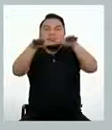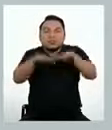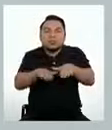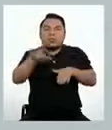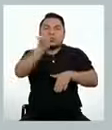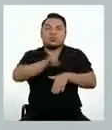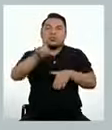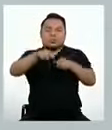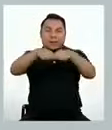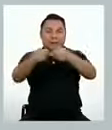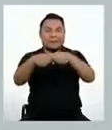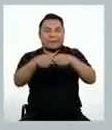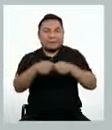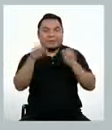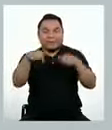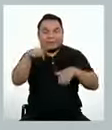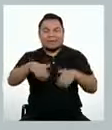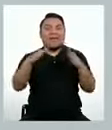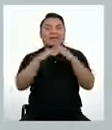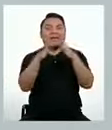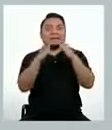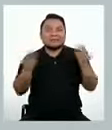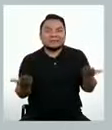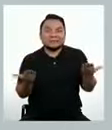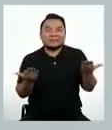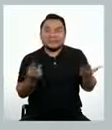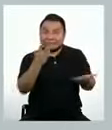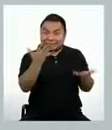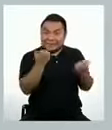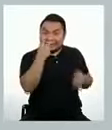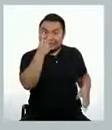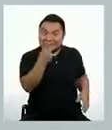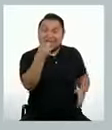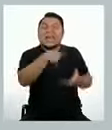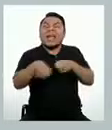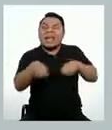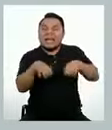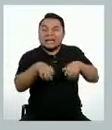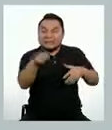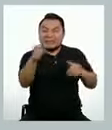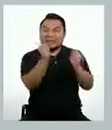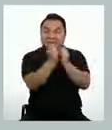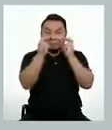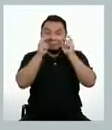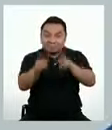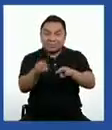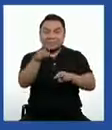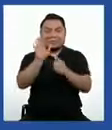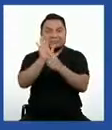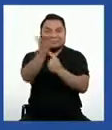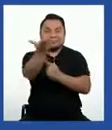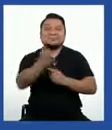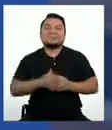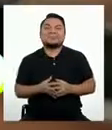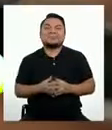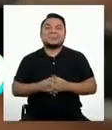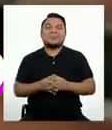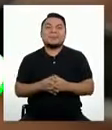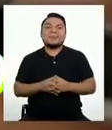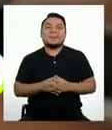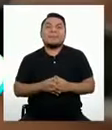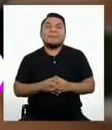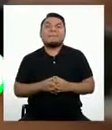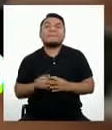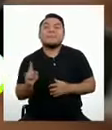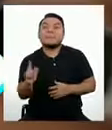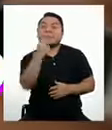el uso del plástico en nuestras casas. ¿Quieres ver qué estamos haciendo? Acompáñame a ver el siguiente video. Primero,